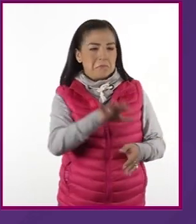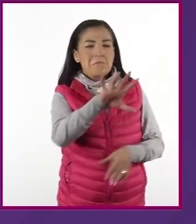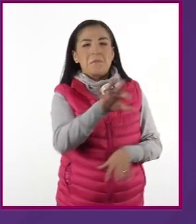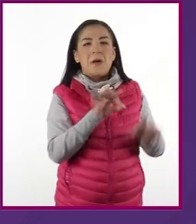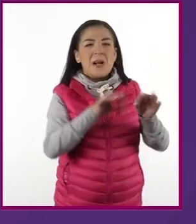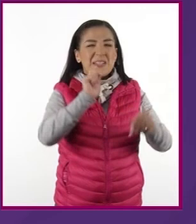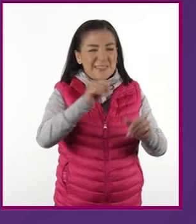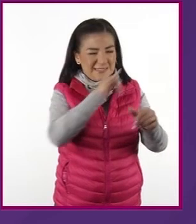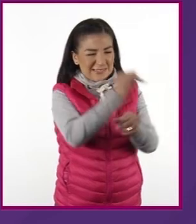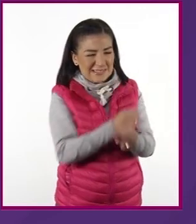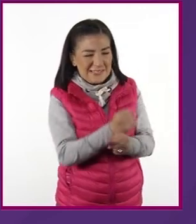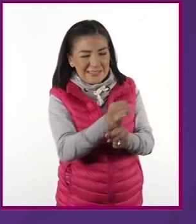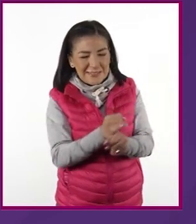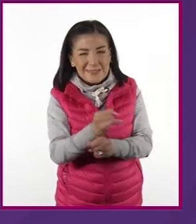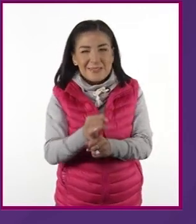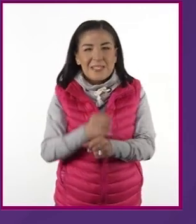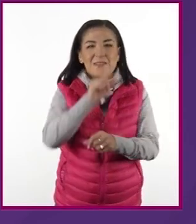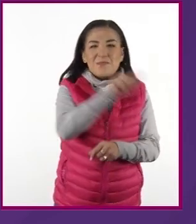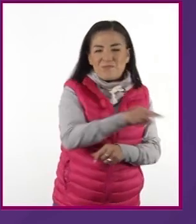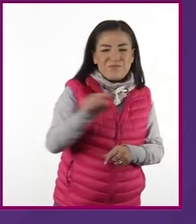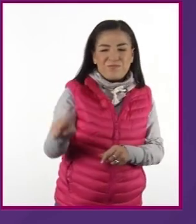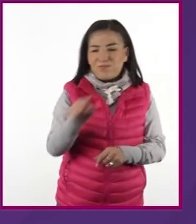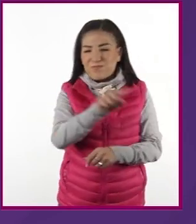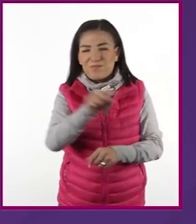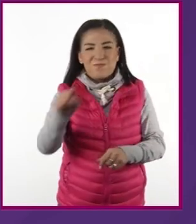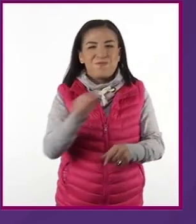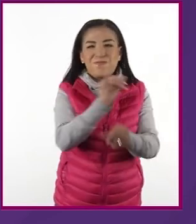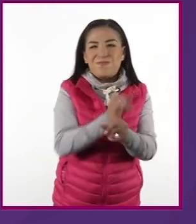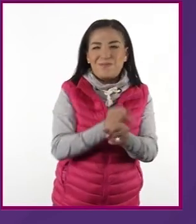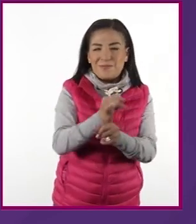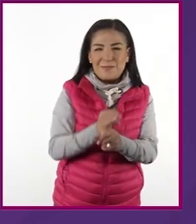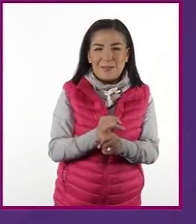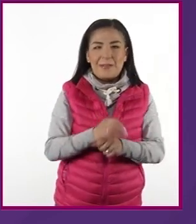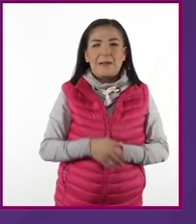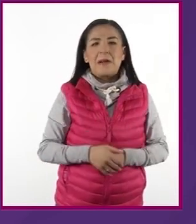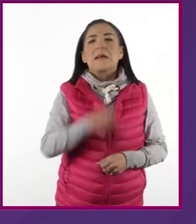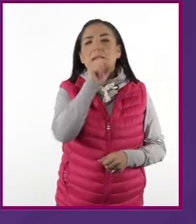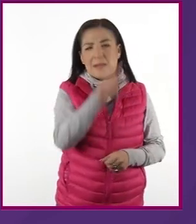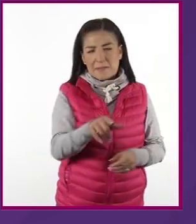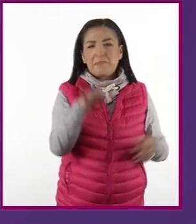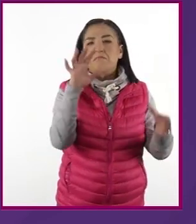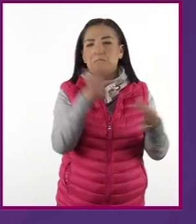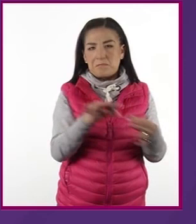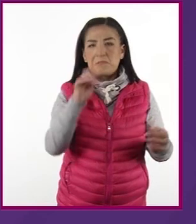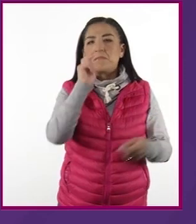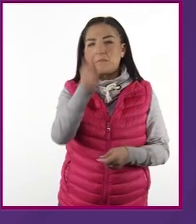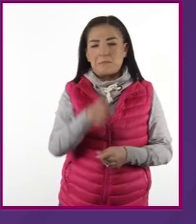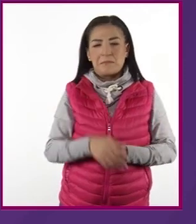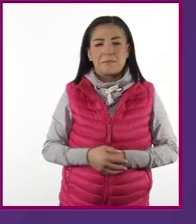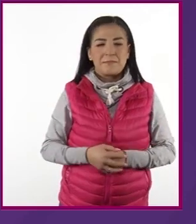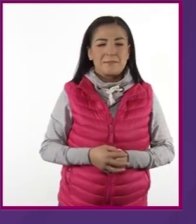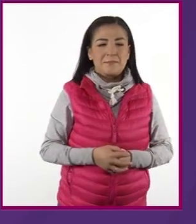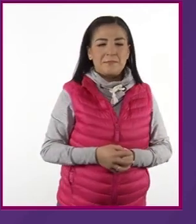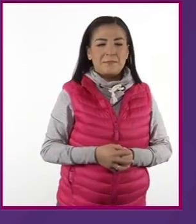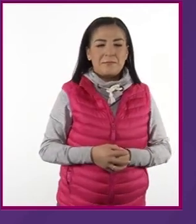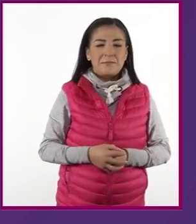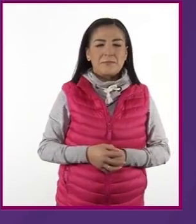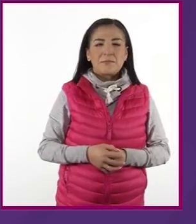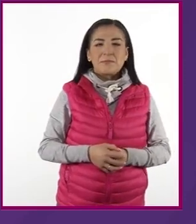allá. Está por demás apuntar que, así como en la literatura